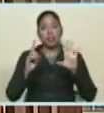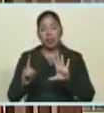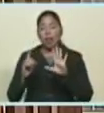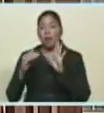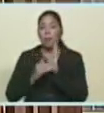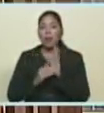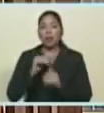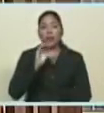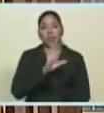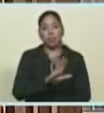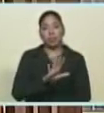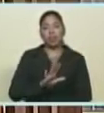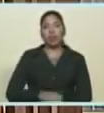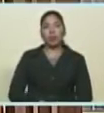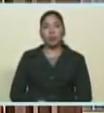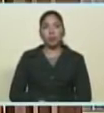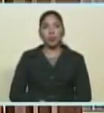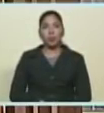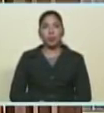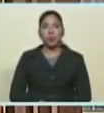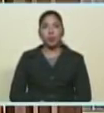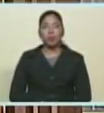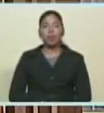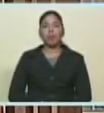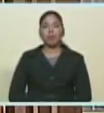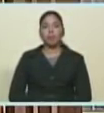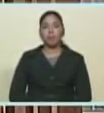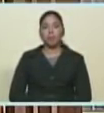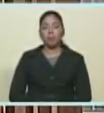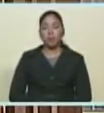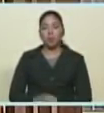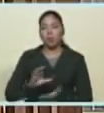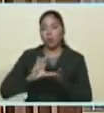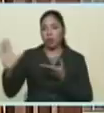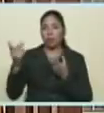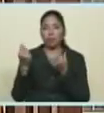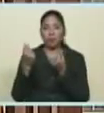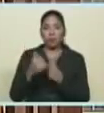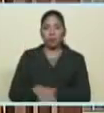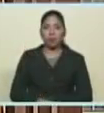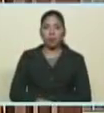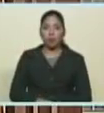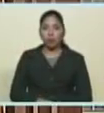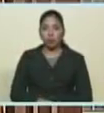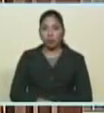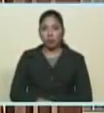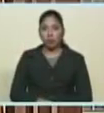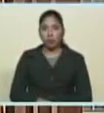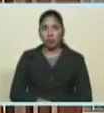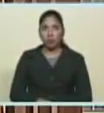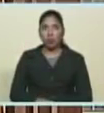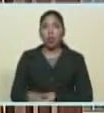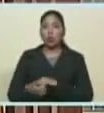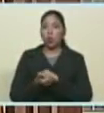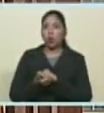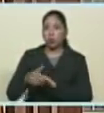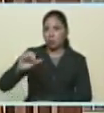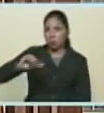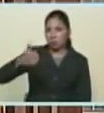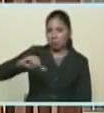66.563 millones de bolívares. Gobernación, 35.067 millones de bolívares. ¿Cómo está Trujillo?